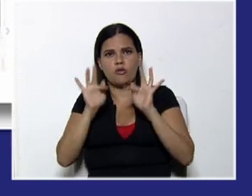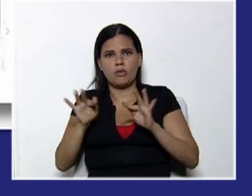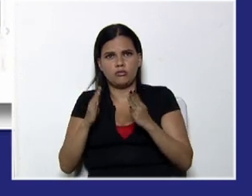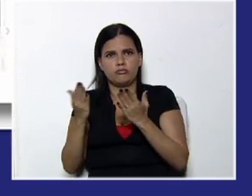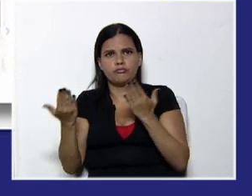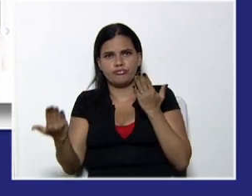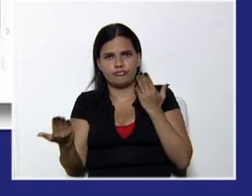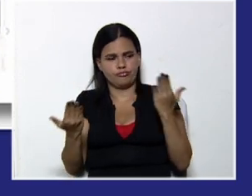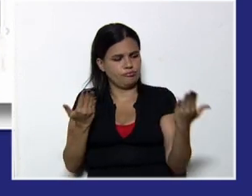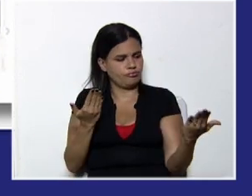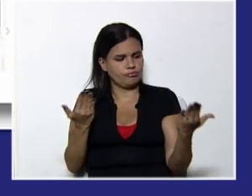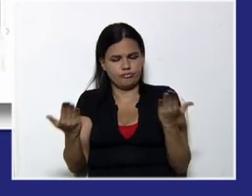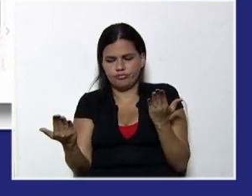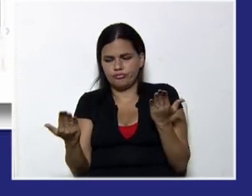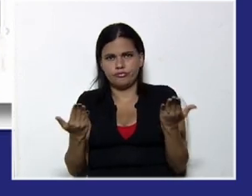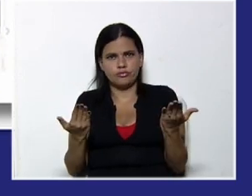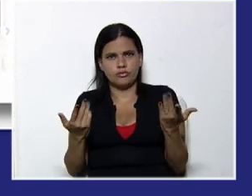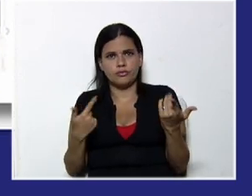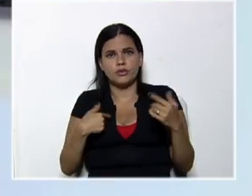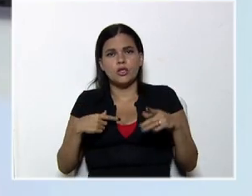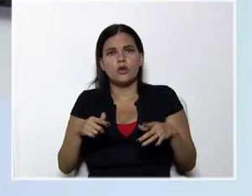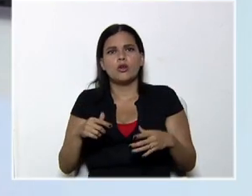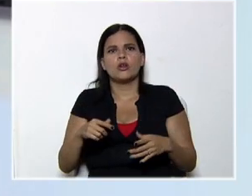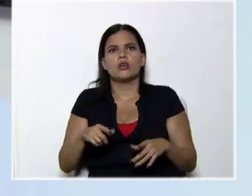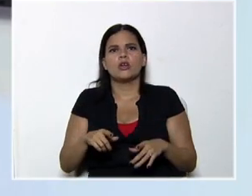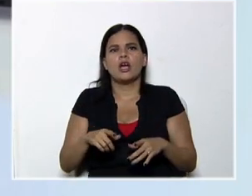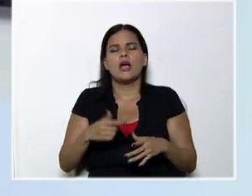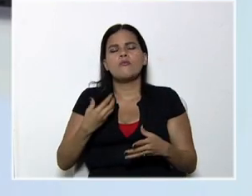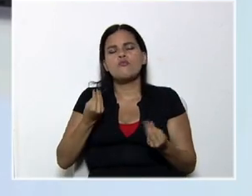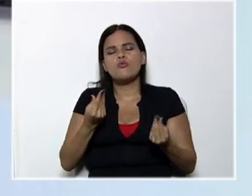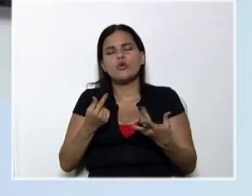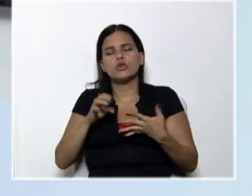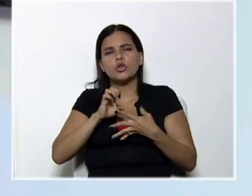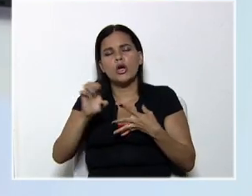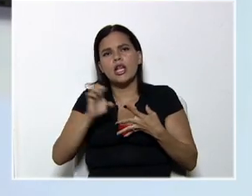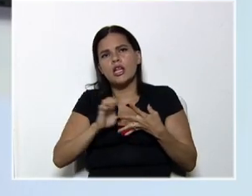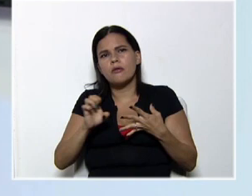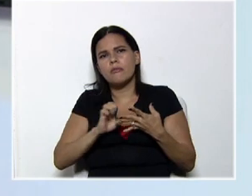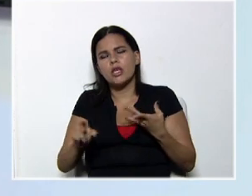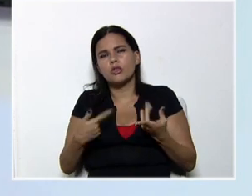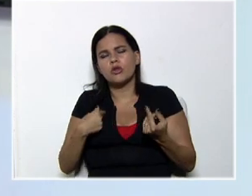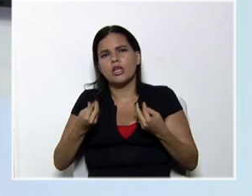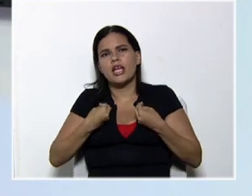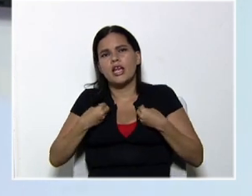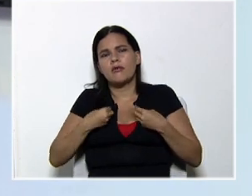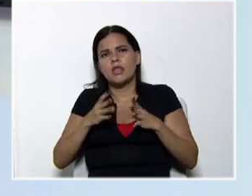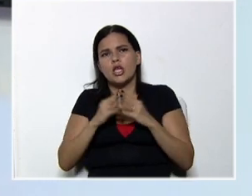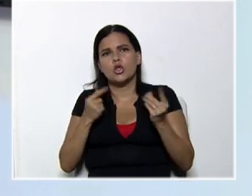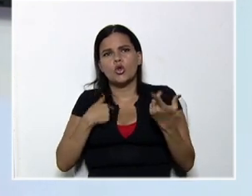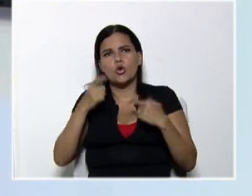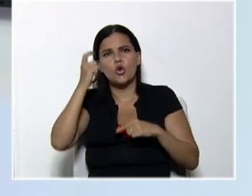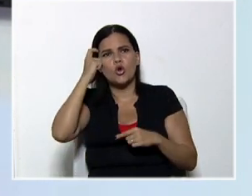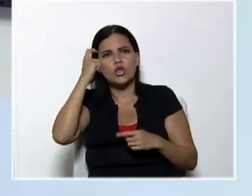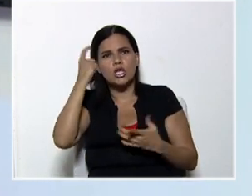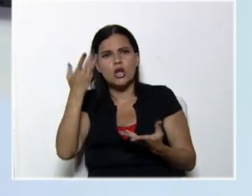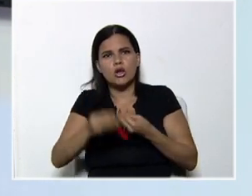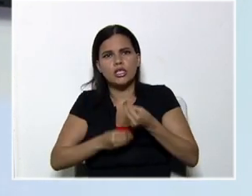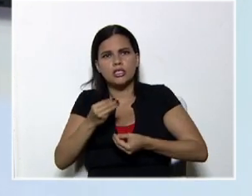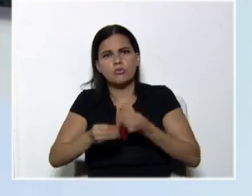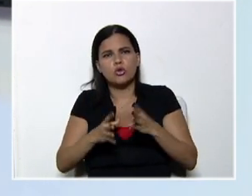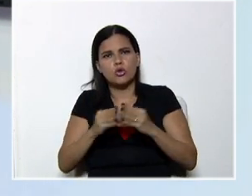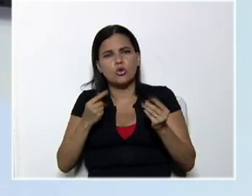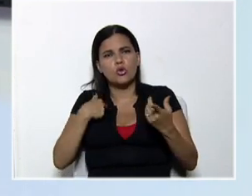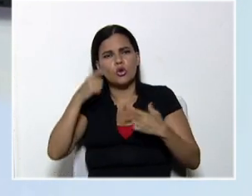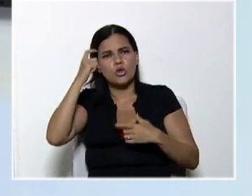de una cancha de fútbol. O sea, hay varios elementos dentro de lo que es la vida diaria, dentro de nuestro cotidiano, en donde podemos